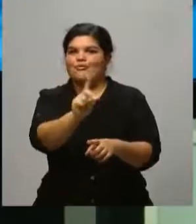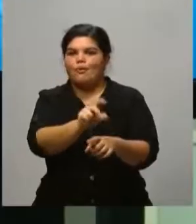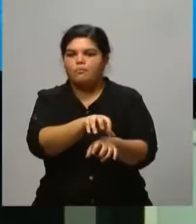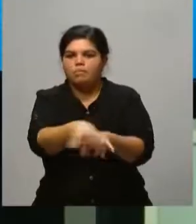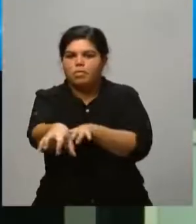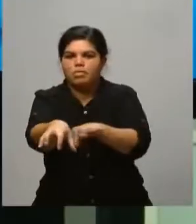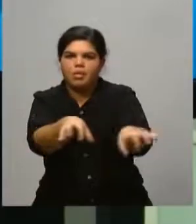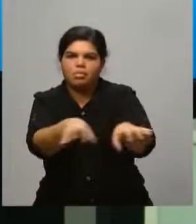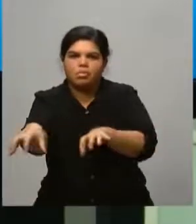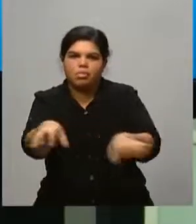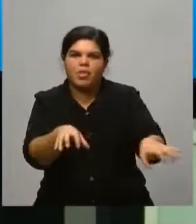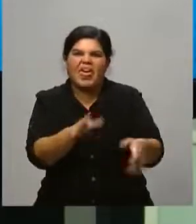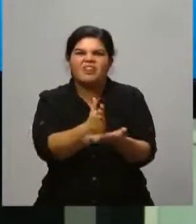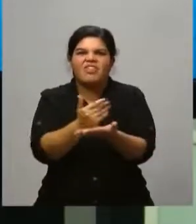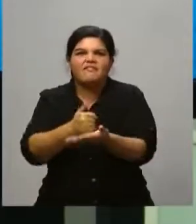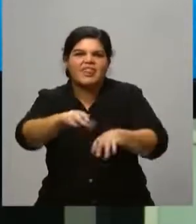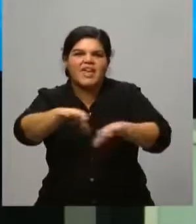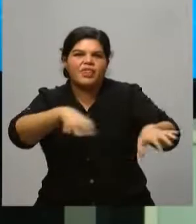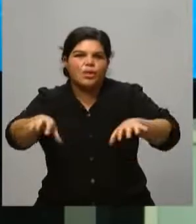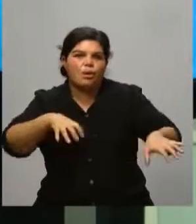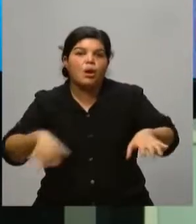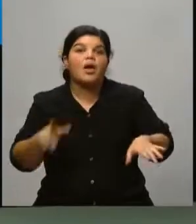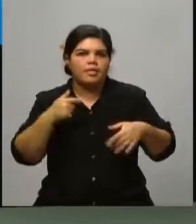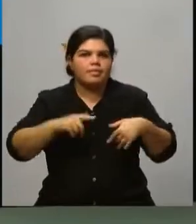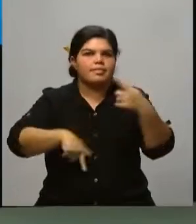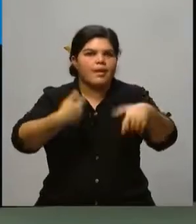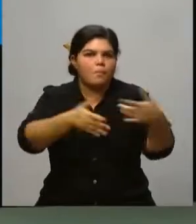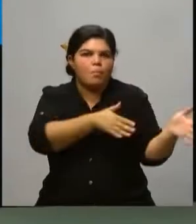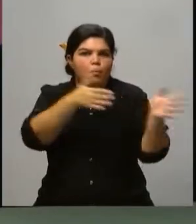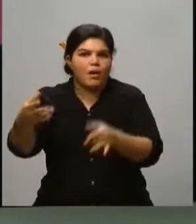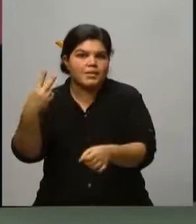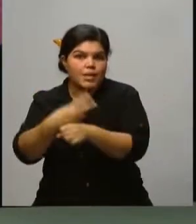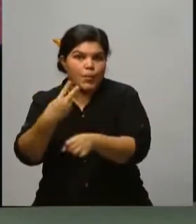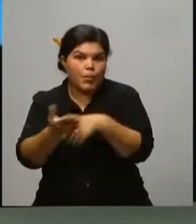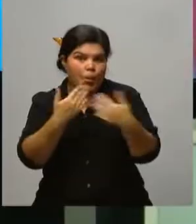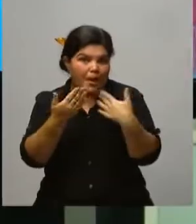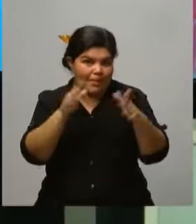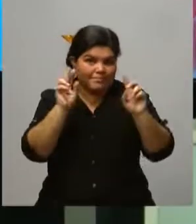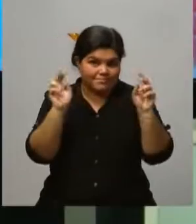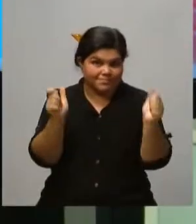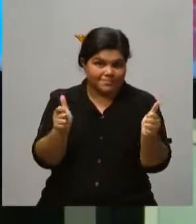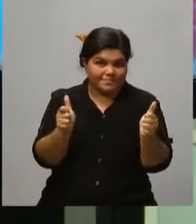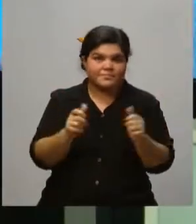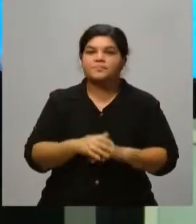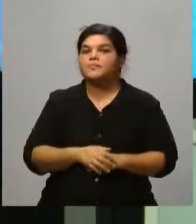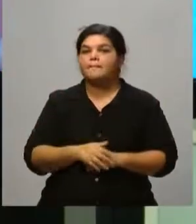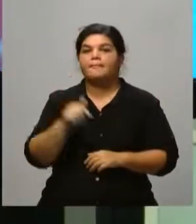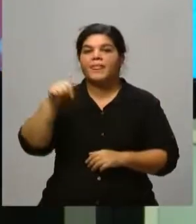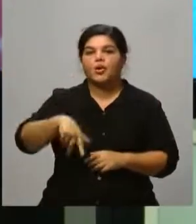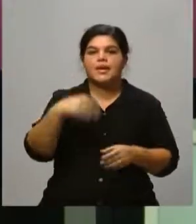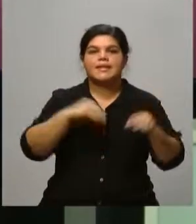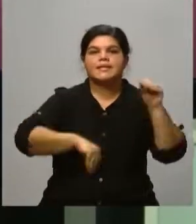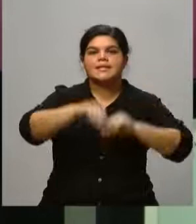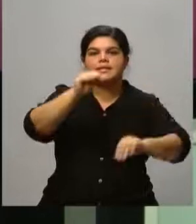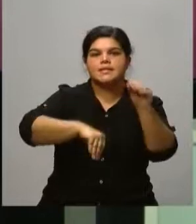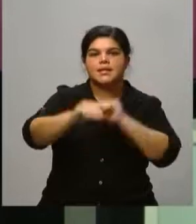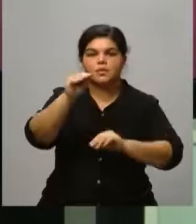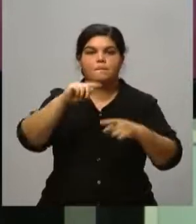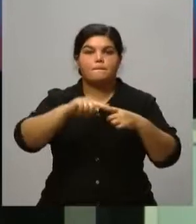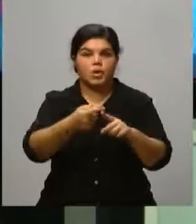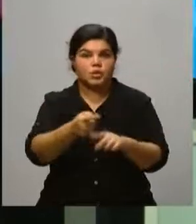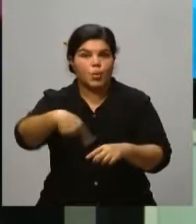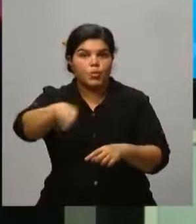el oficialismo, también hay ciertas disputas personales en la oposición, en lo que sería el frente de Juntos por el